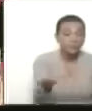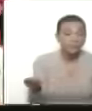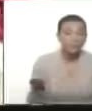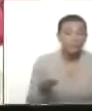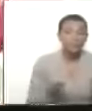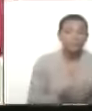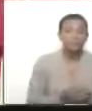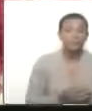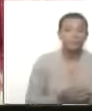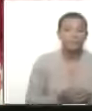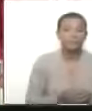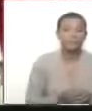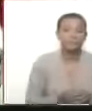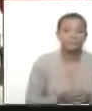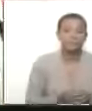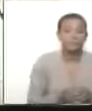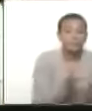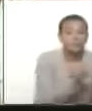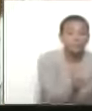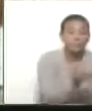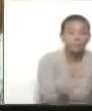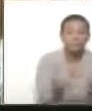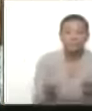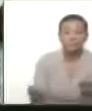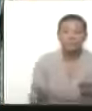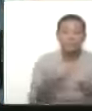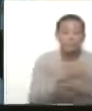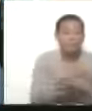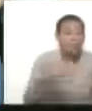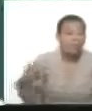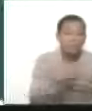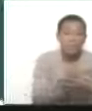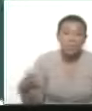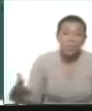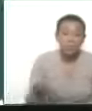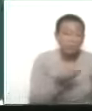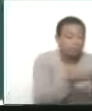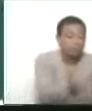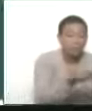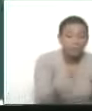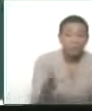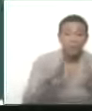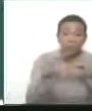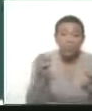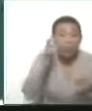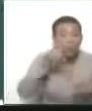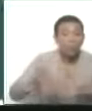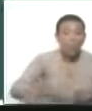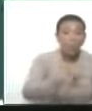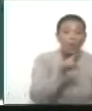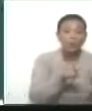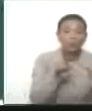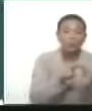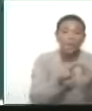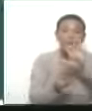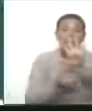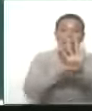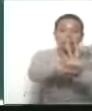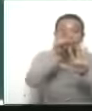volante están repartiendo hay que repartir millones de volantes para que todo nuestro pueblo conozca las cinco